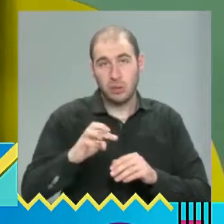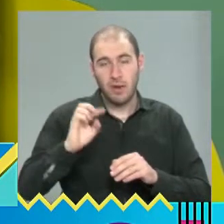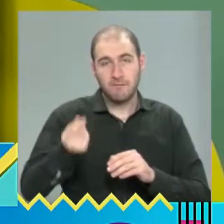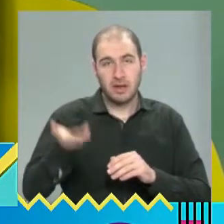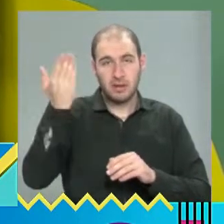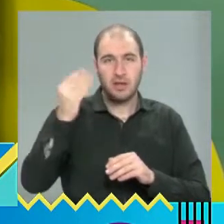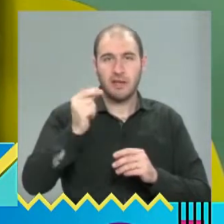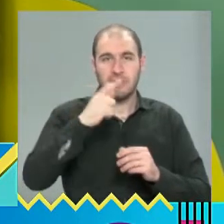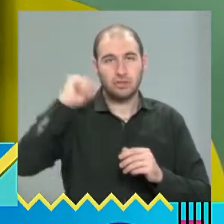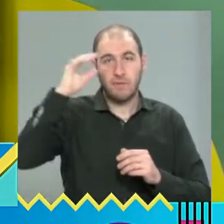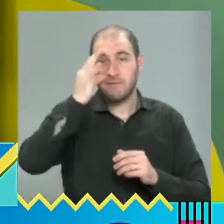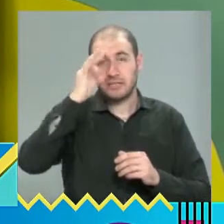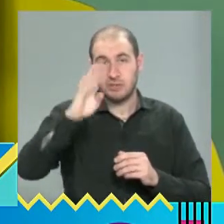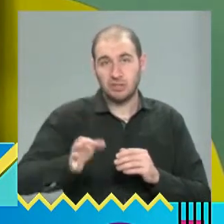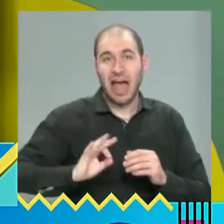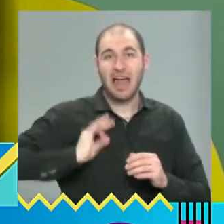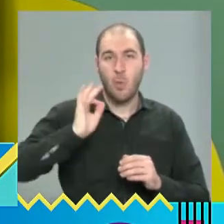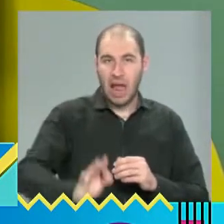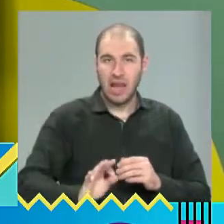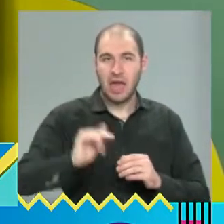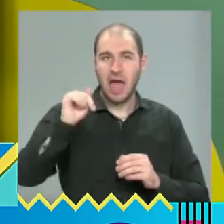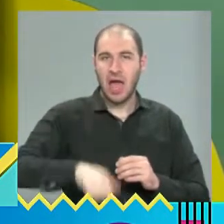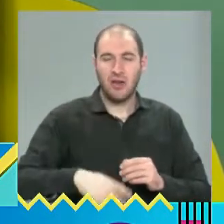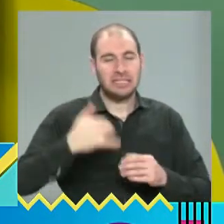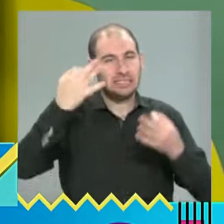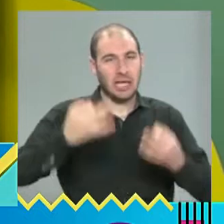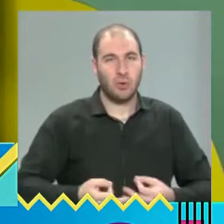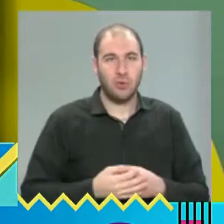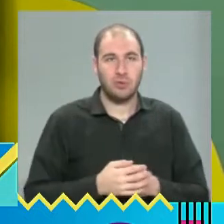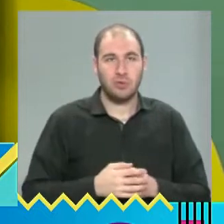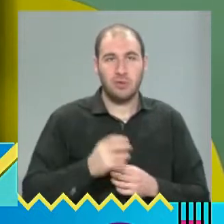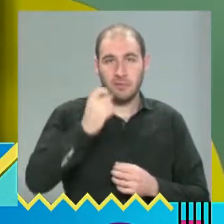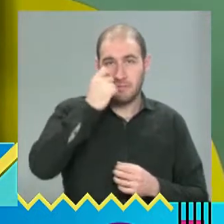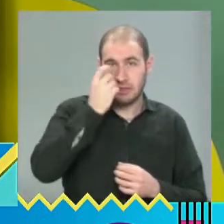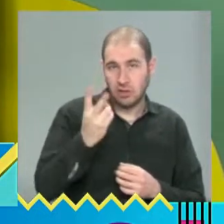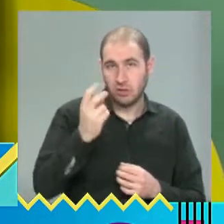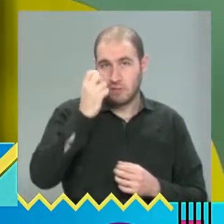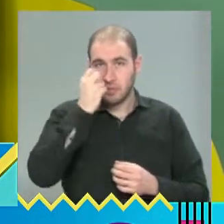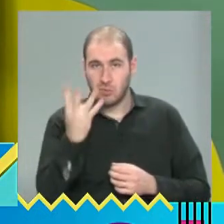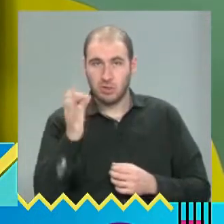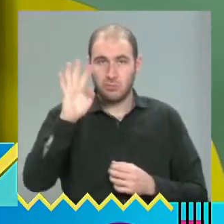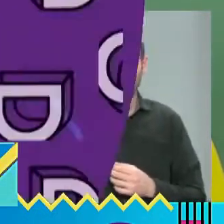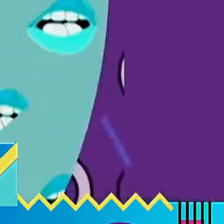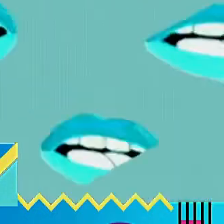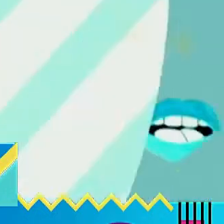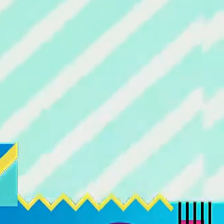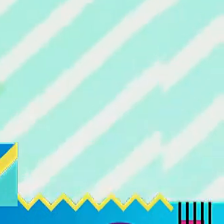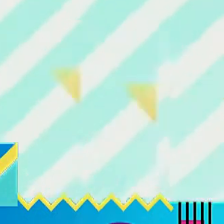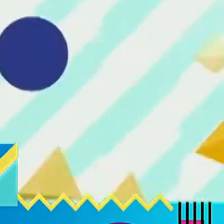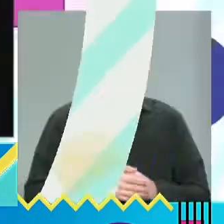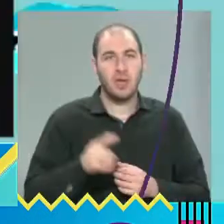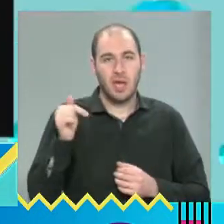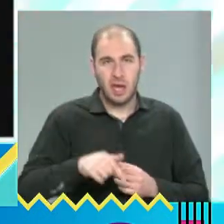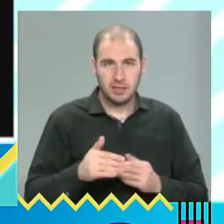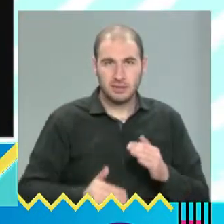dólar de una inflación del 20% anual y hoy ya se descarta entre un 22 y un 24%. Por lo tanto, ya